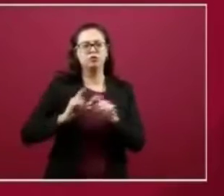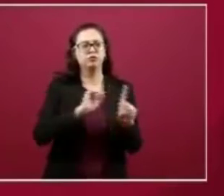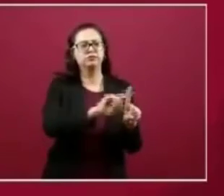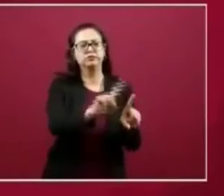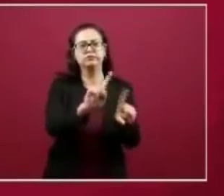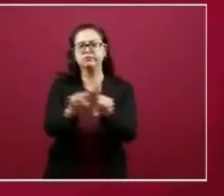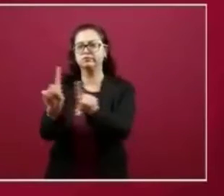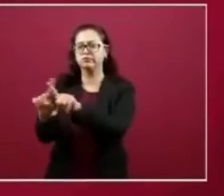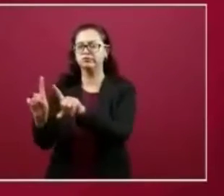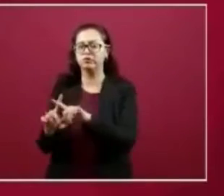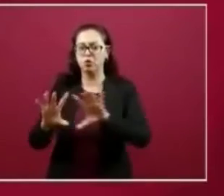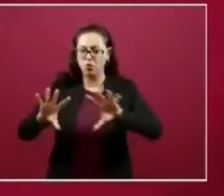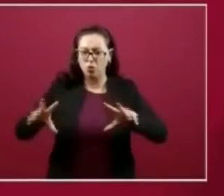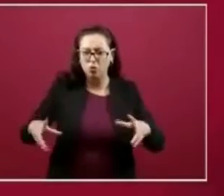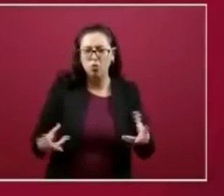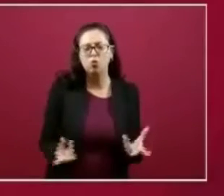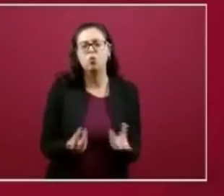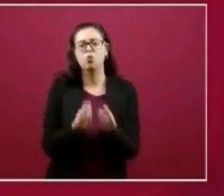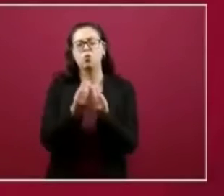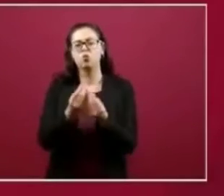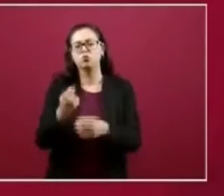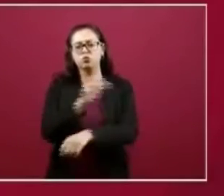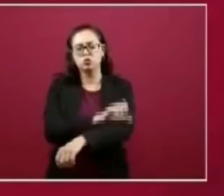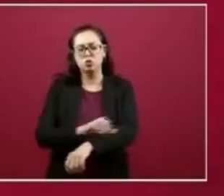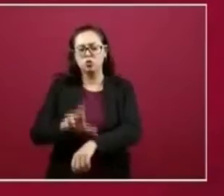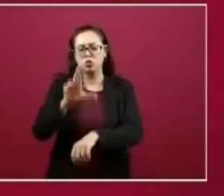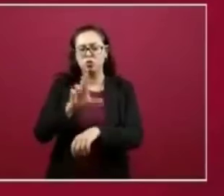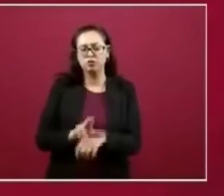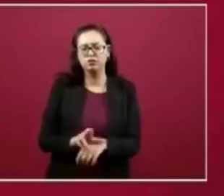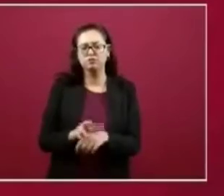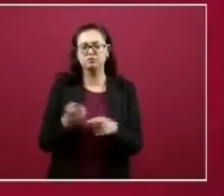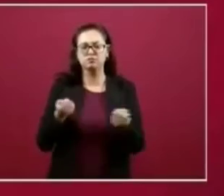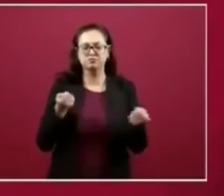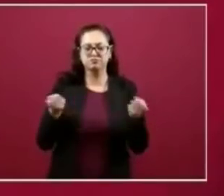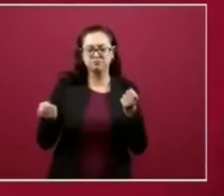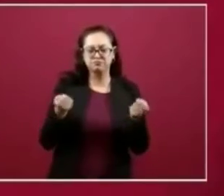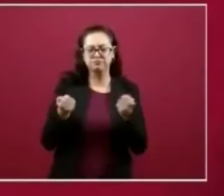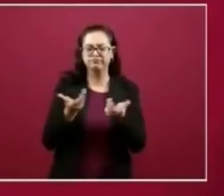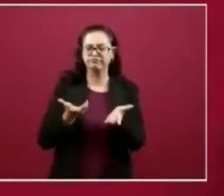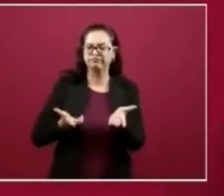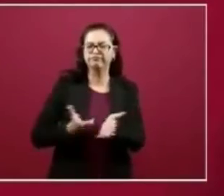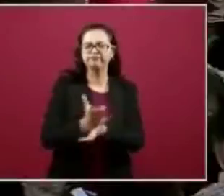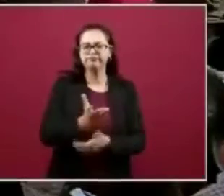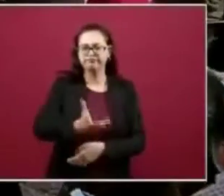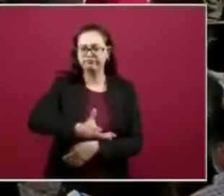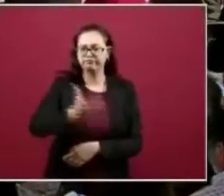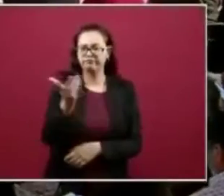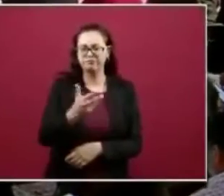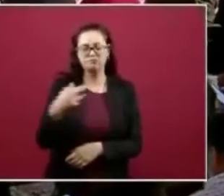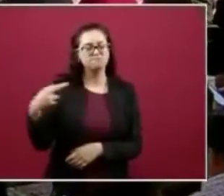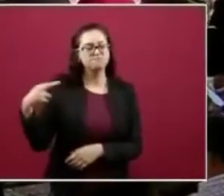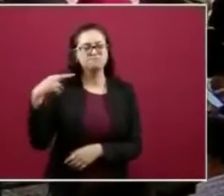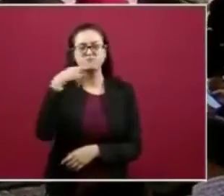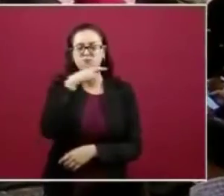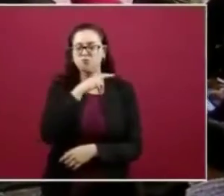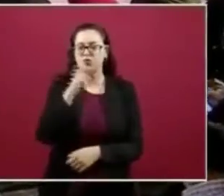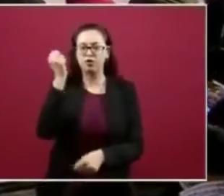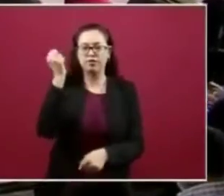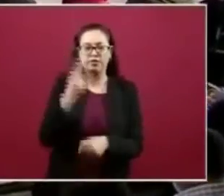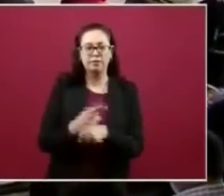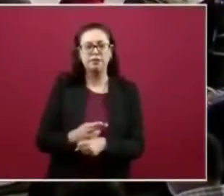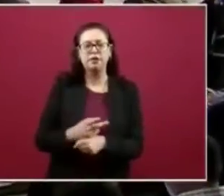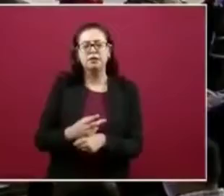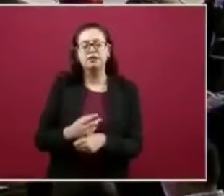diferentes ámbitos, quienes de manera conjunta y coordinada deberemos de actuar de manera inmediata para evitar que se